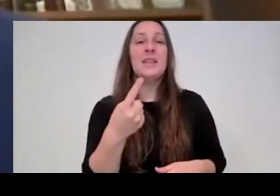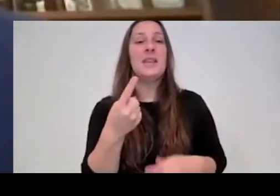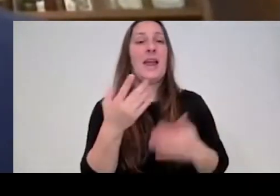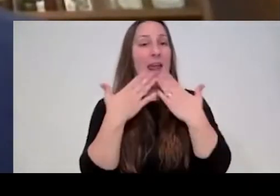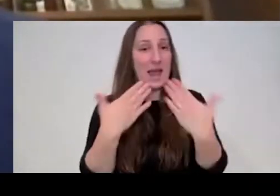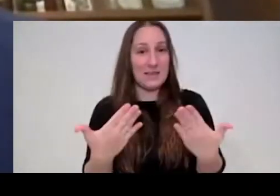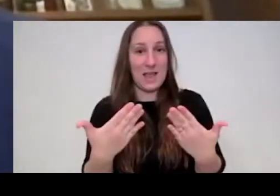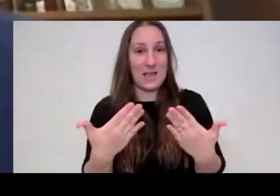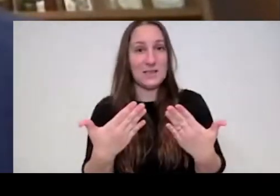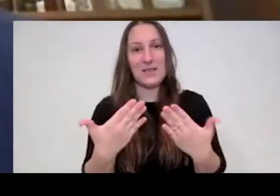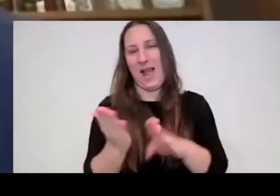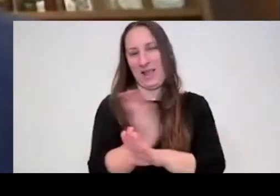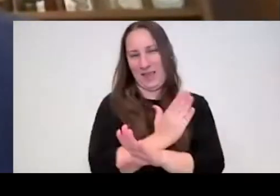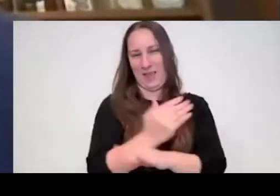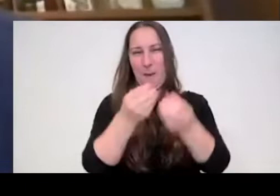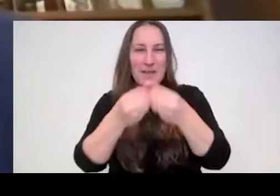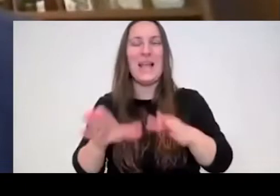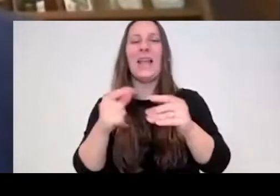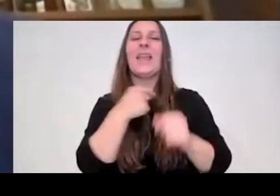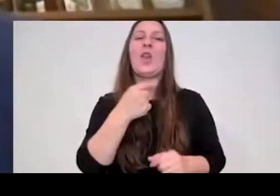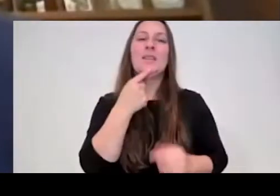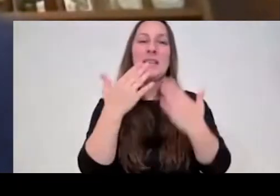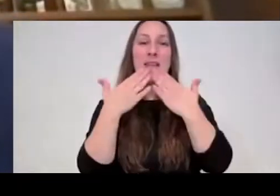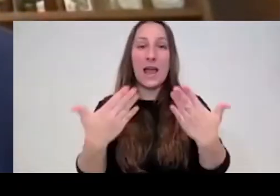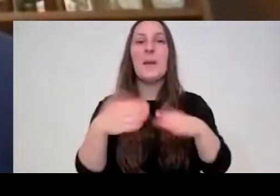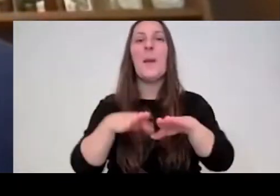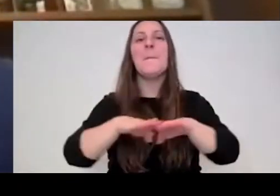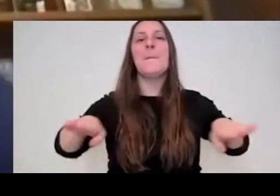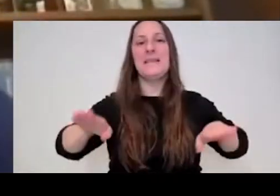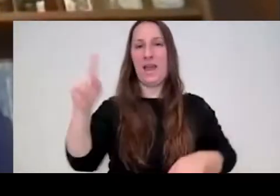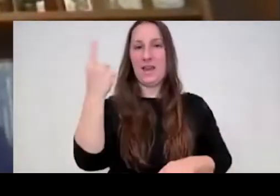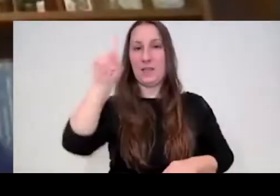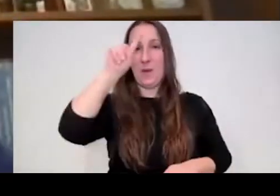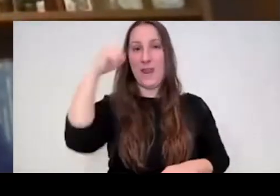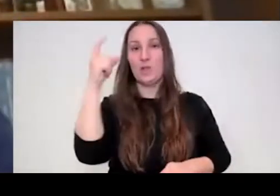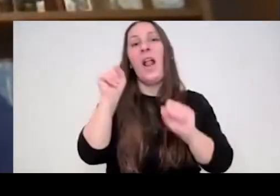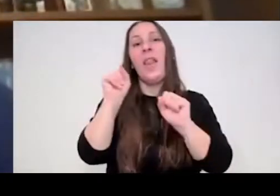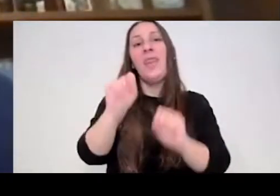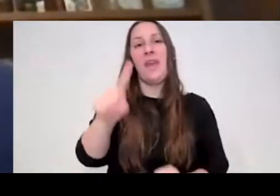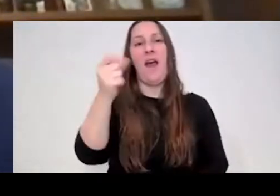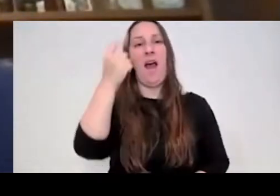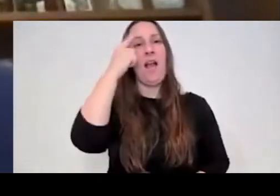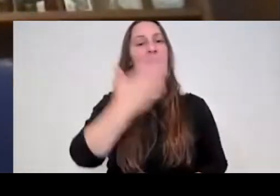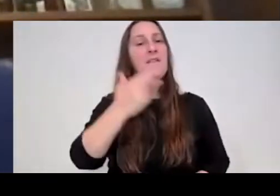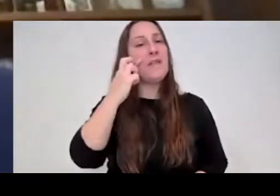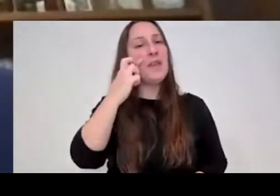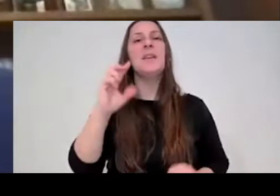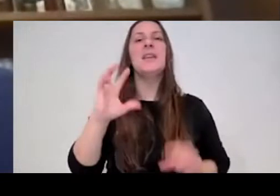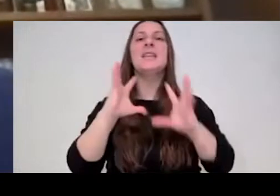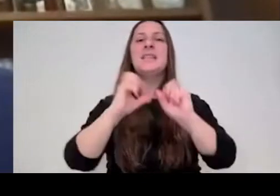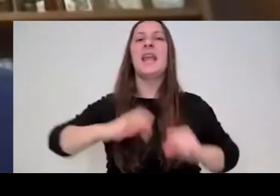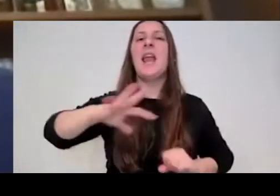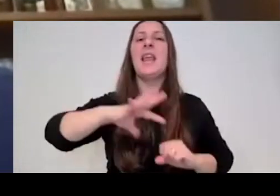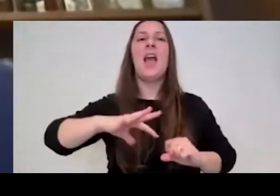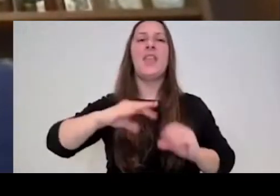agradecer previamente a la Mesa Directiva Nacional de AEFIP, a la Secretaría de Asuntos Sindicales